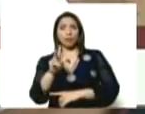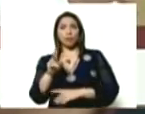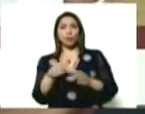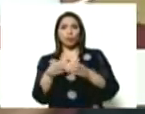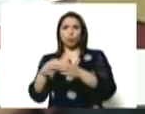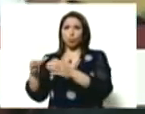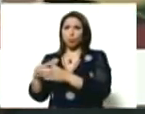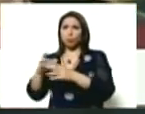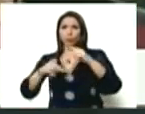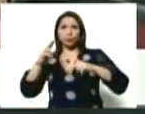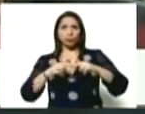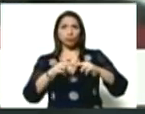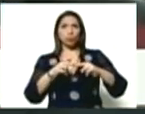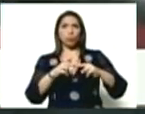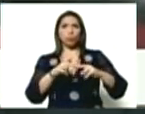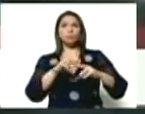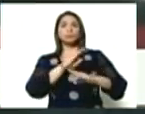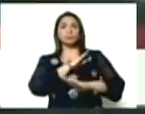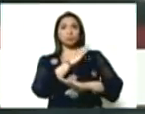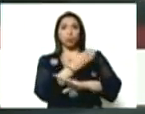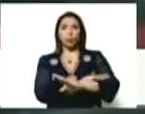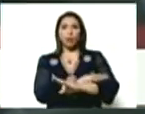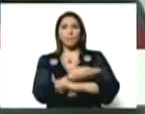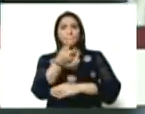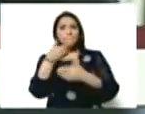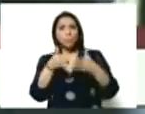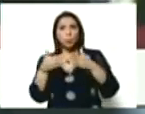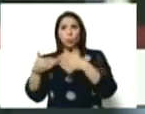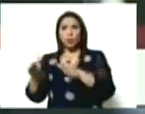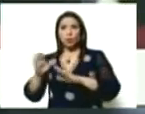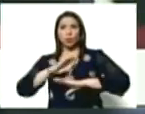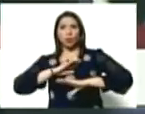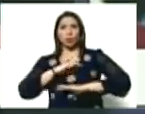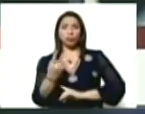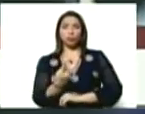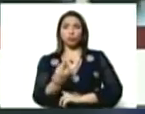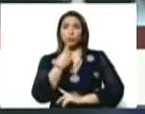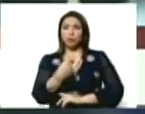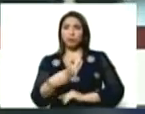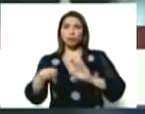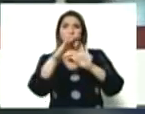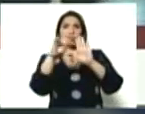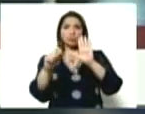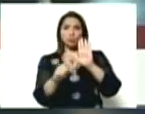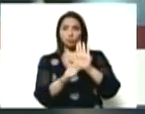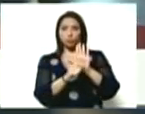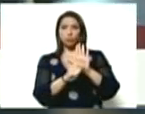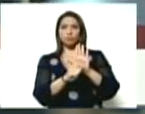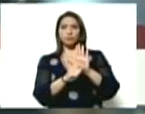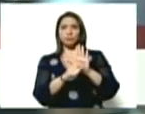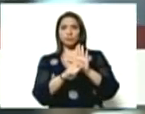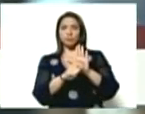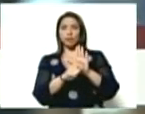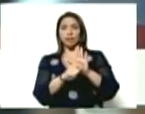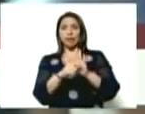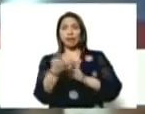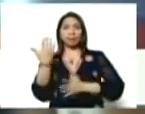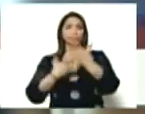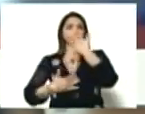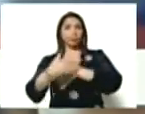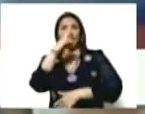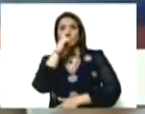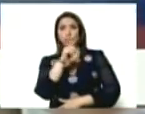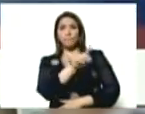es competencia de un poder público autónomo, consagrado en la Constitución en vigor desde